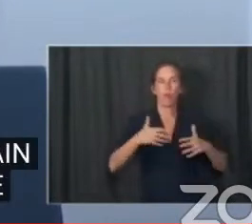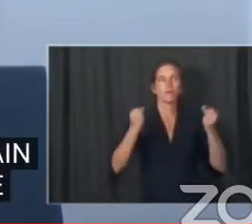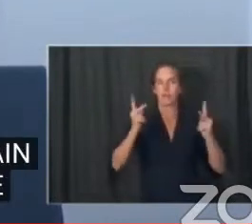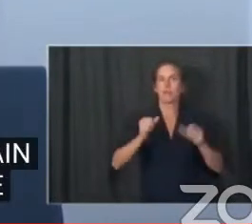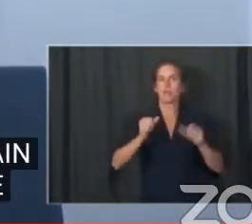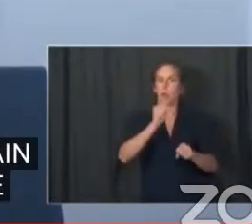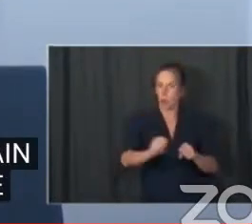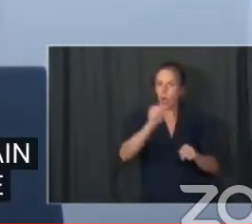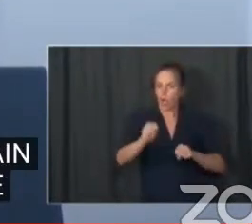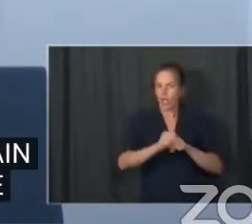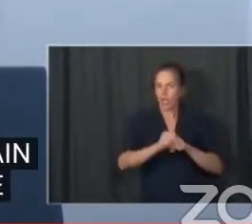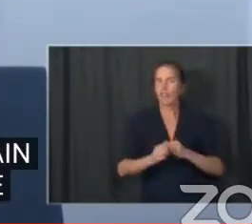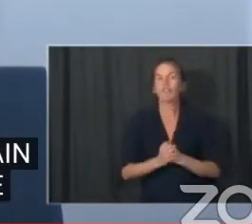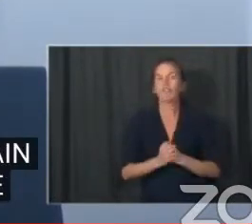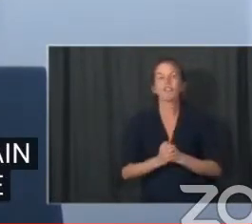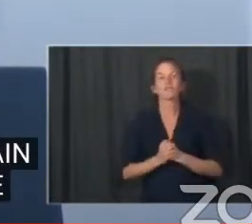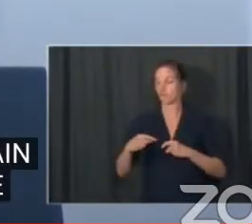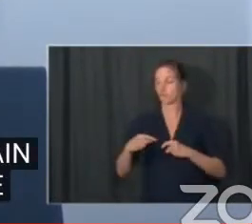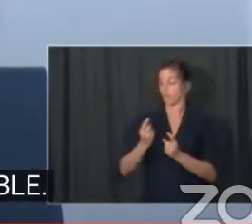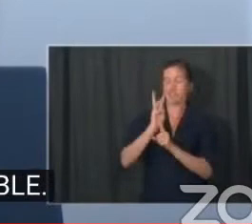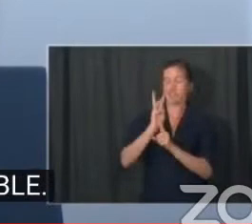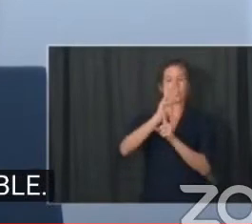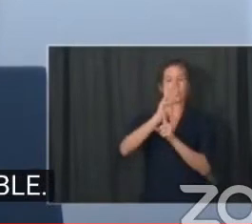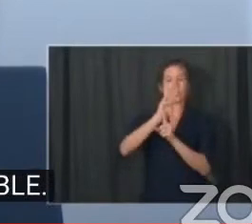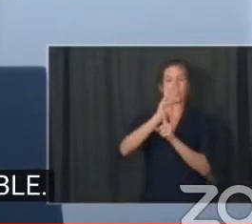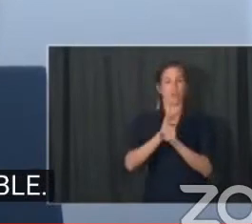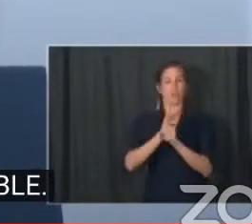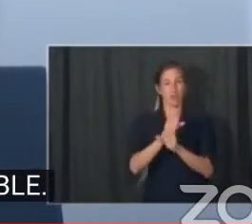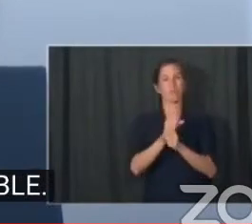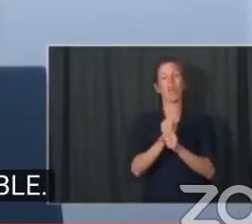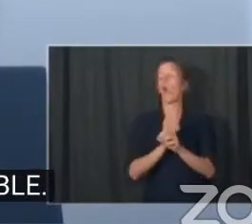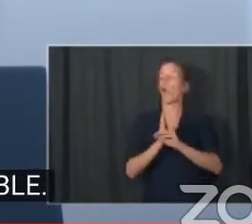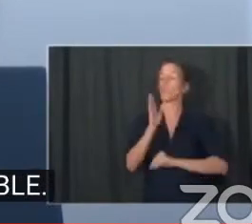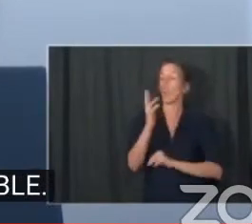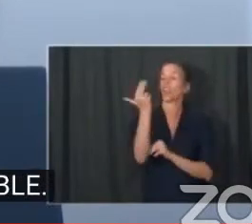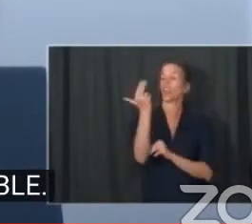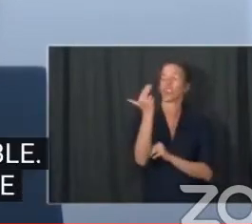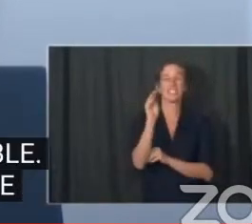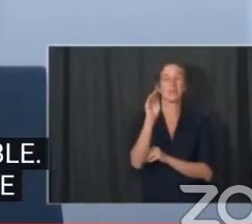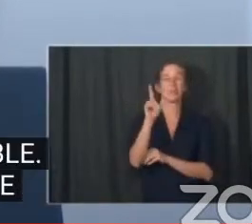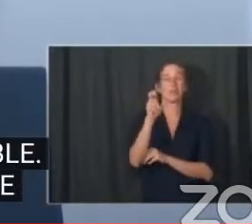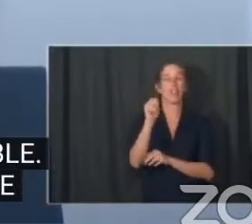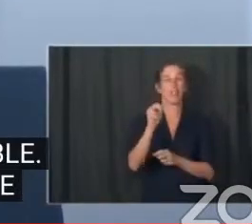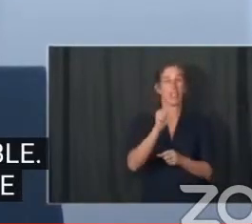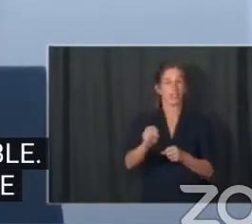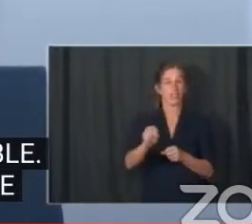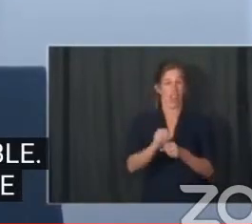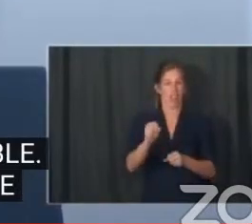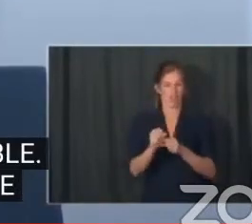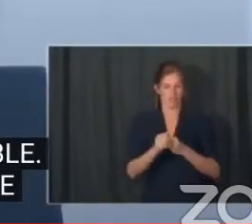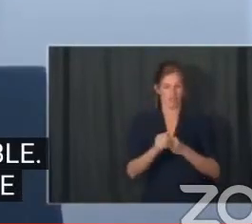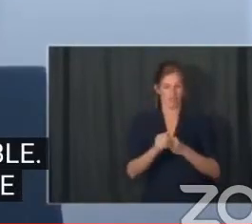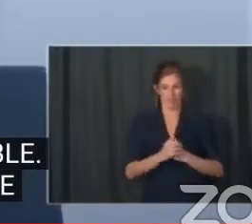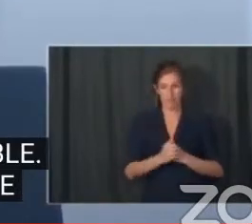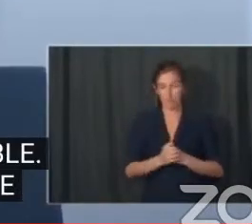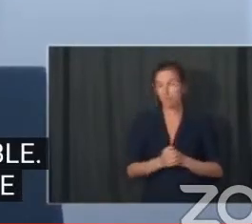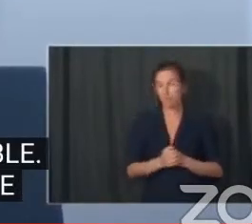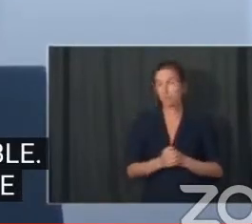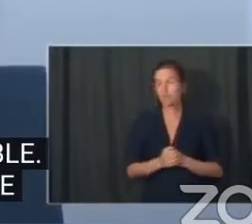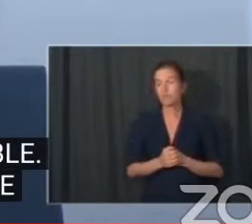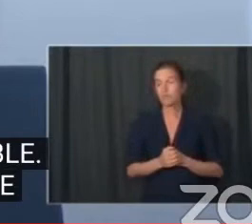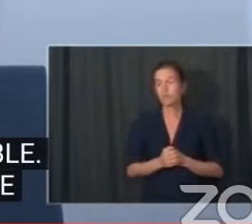ha aumentado en 400 puntos hoy de nuevo y está listo para batir muchos récords, el próximo